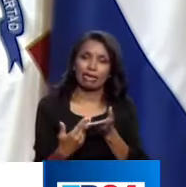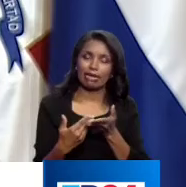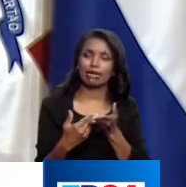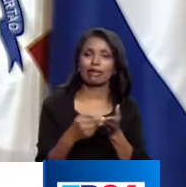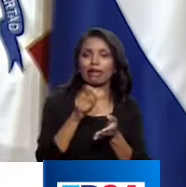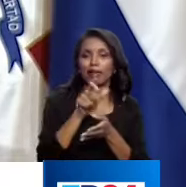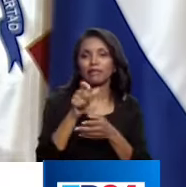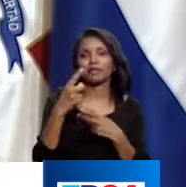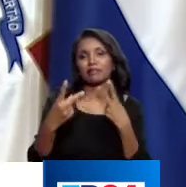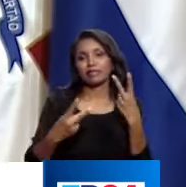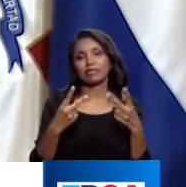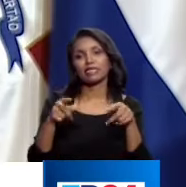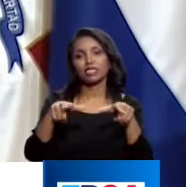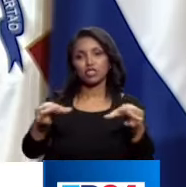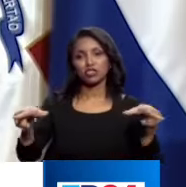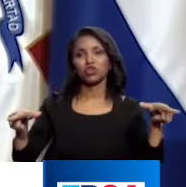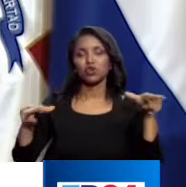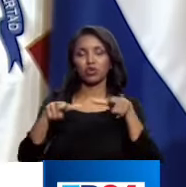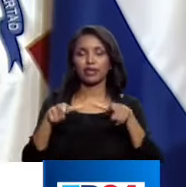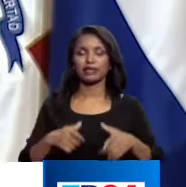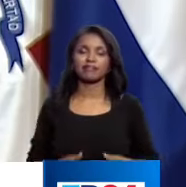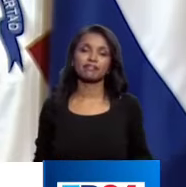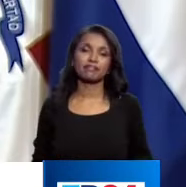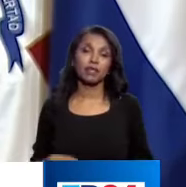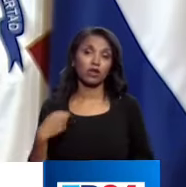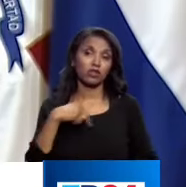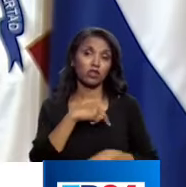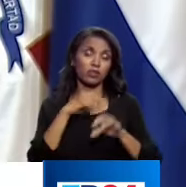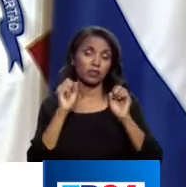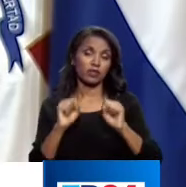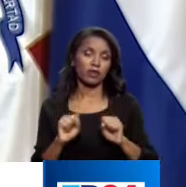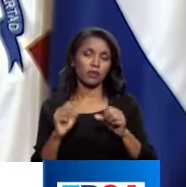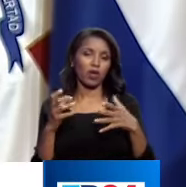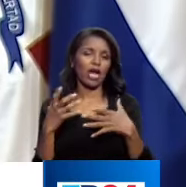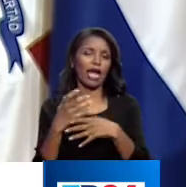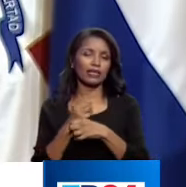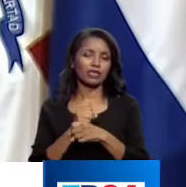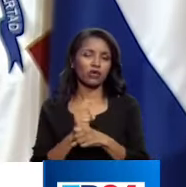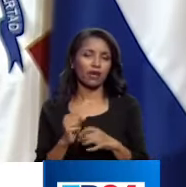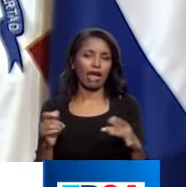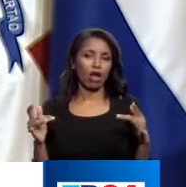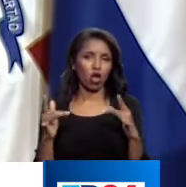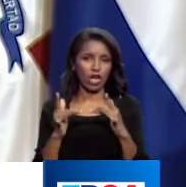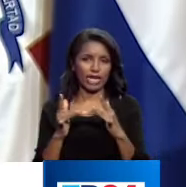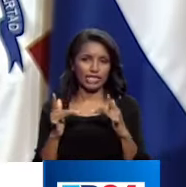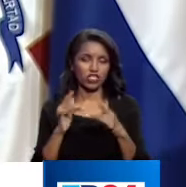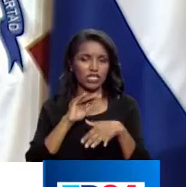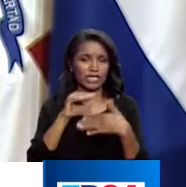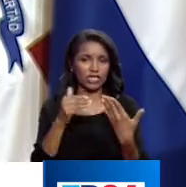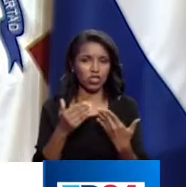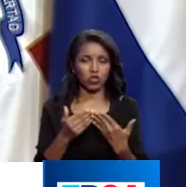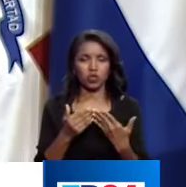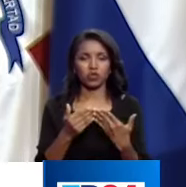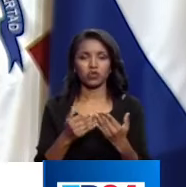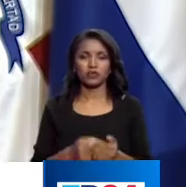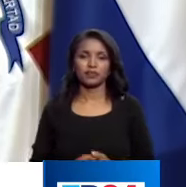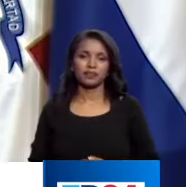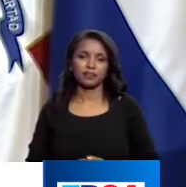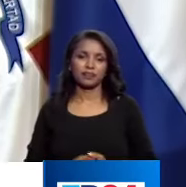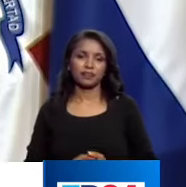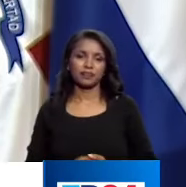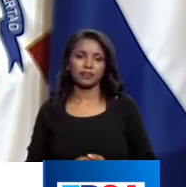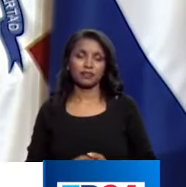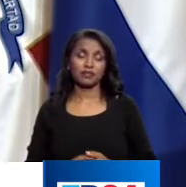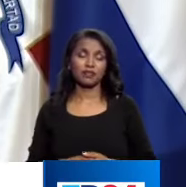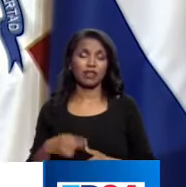infraestructuras terrestres para garantizar que nosotros podamos hacer la conectividad entre diferentes focos, porque parte de